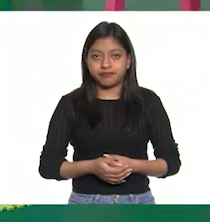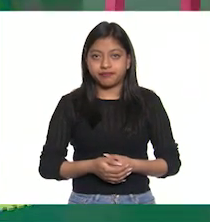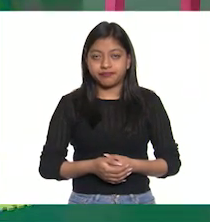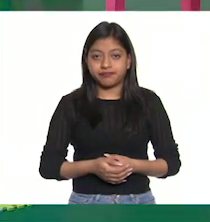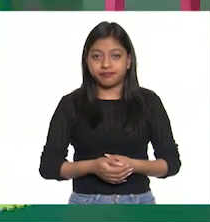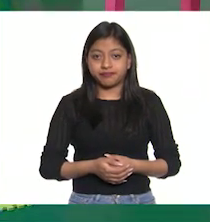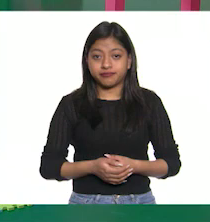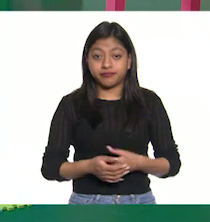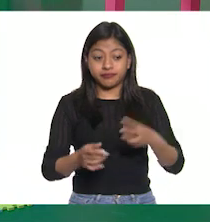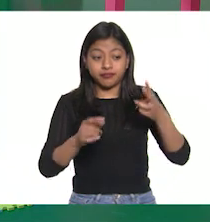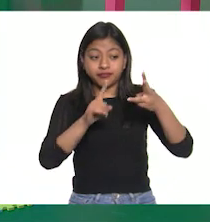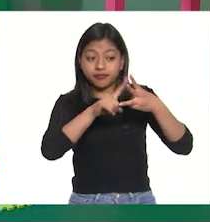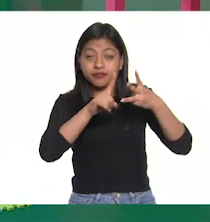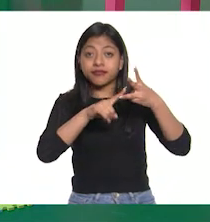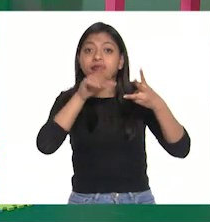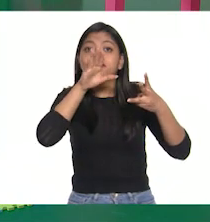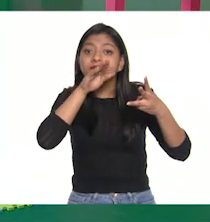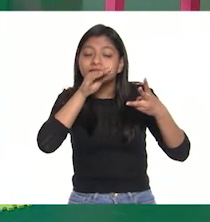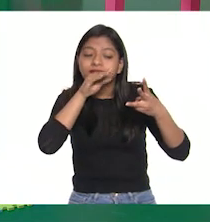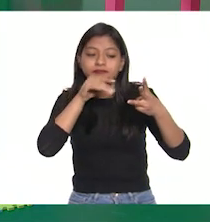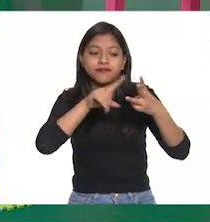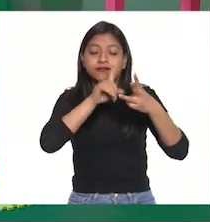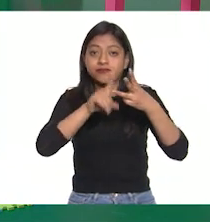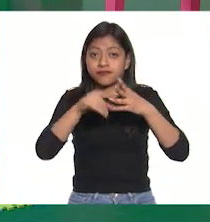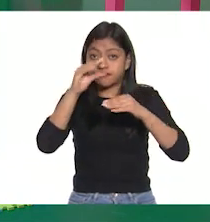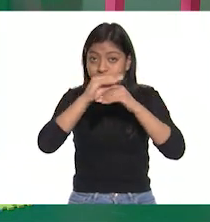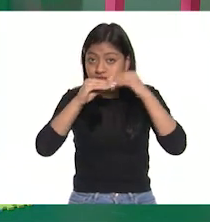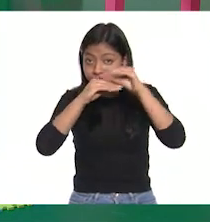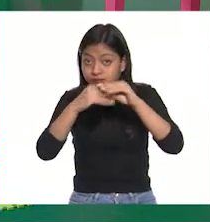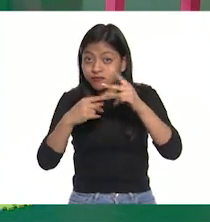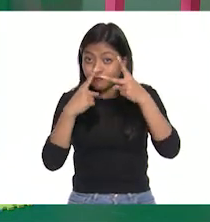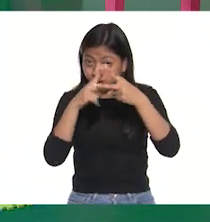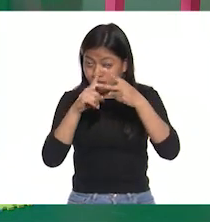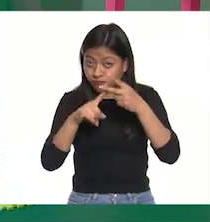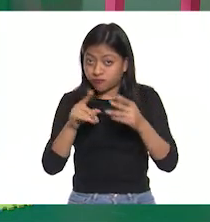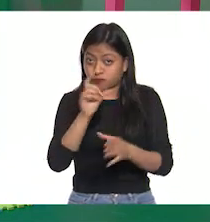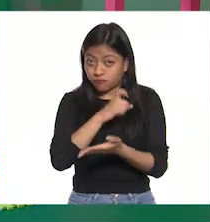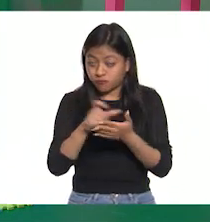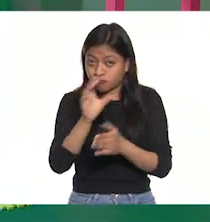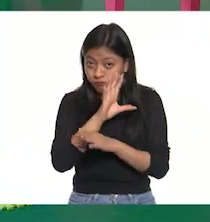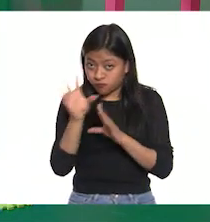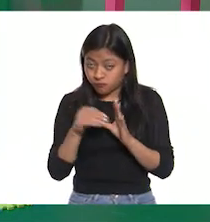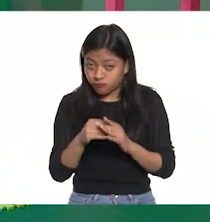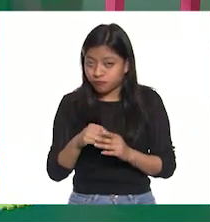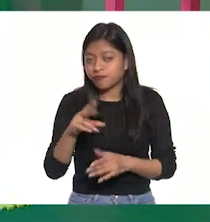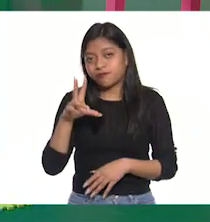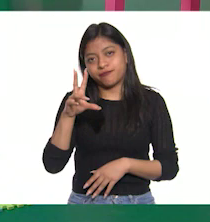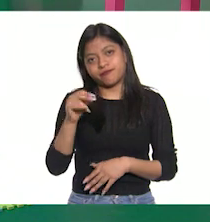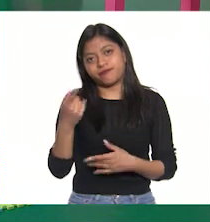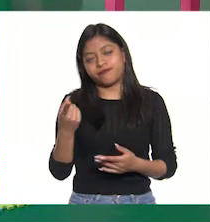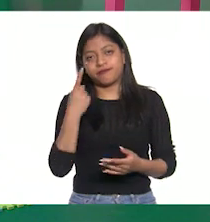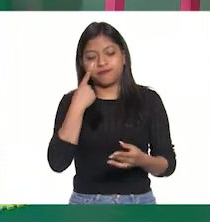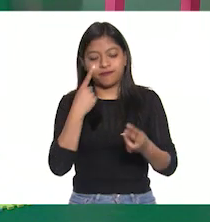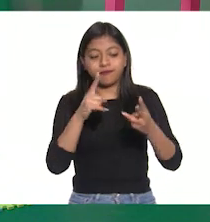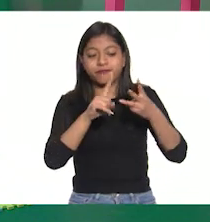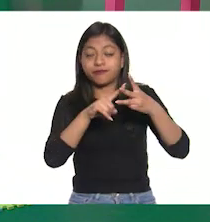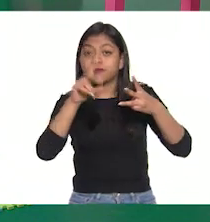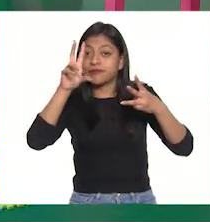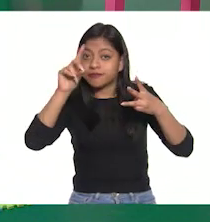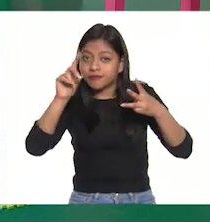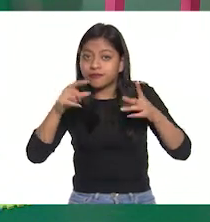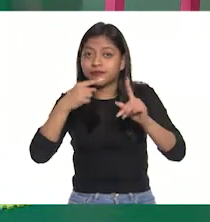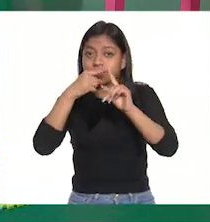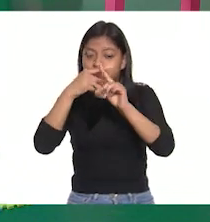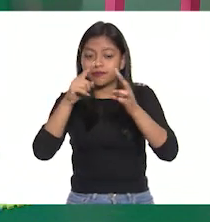Pues no le va a alcanzar para las dos cosas, ¿verdad, niñas y niños? Porque 30 que cuesta el patito y 100 suman